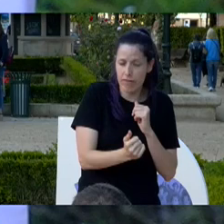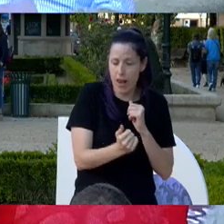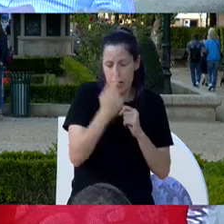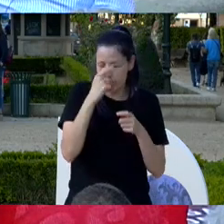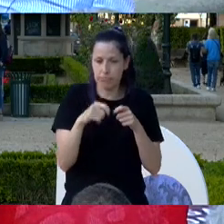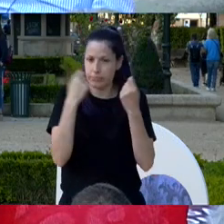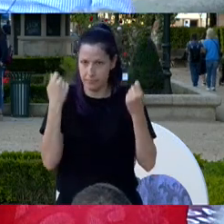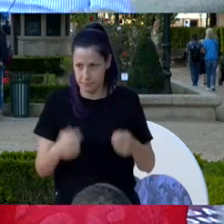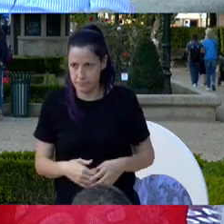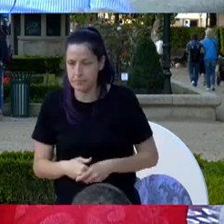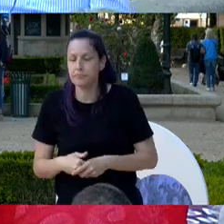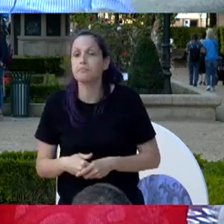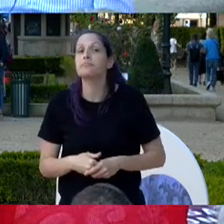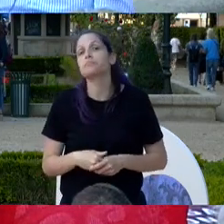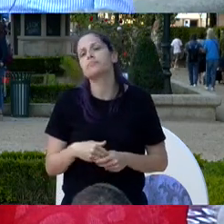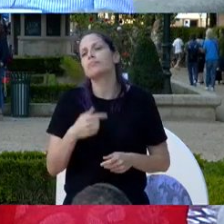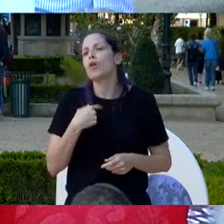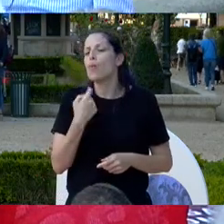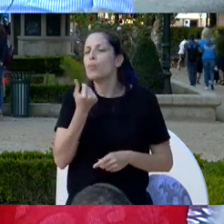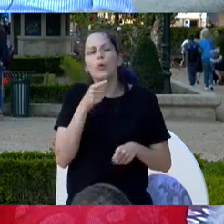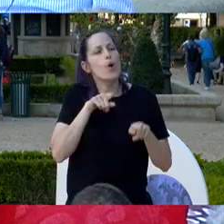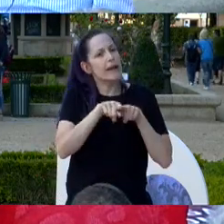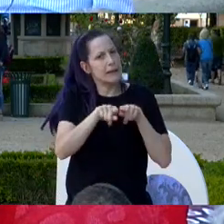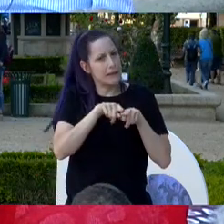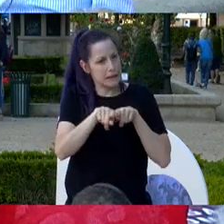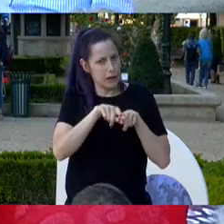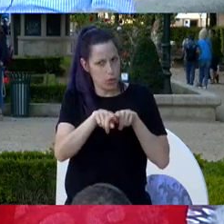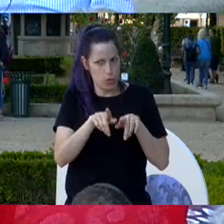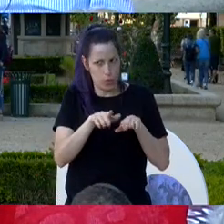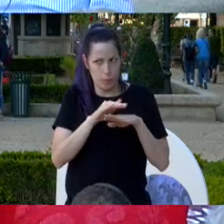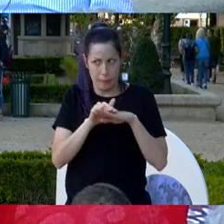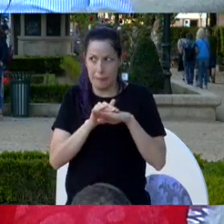Bueno, eu voy a hacer un comentario crítico. Disculpademe